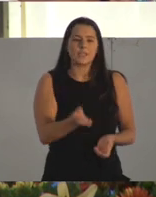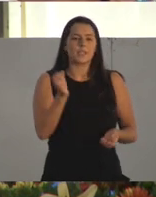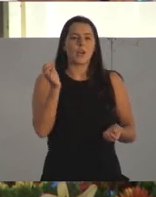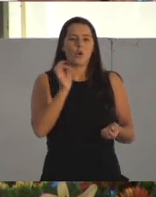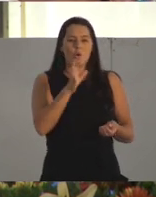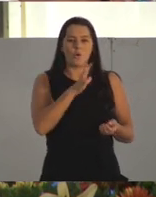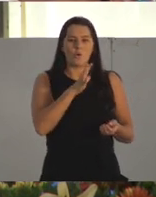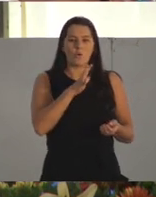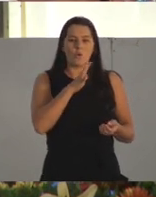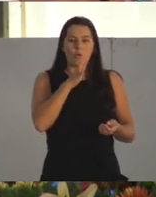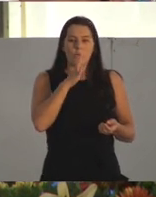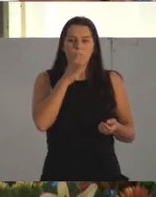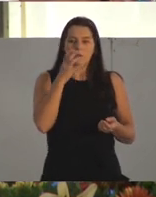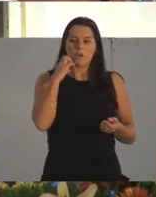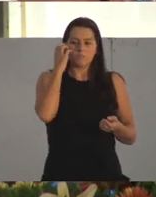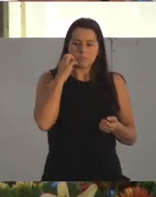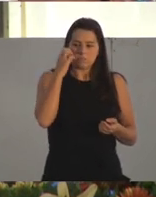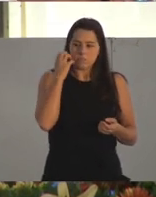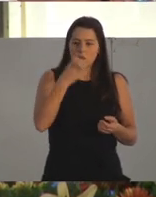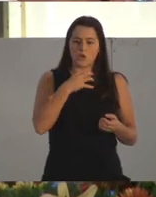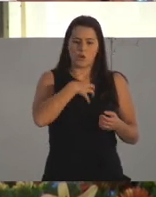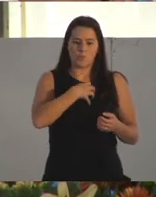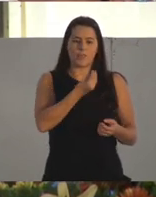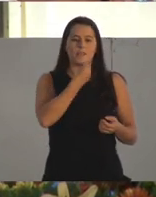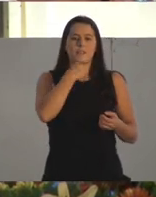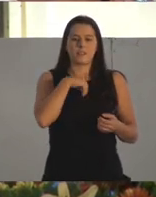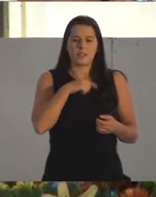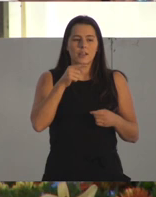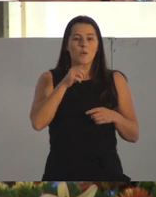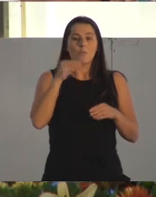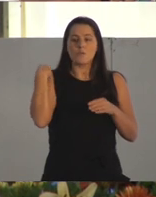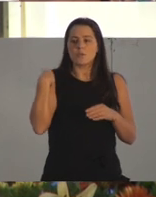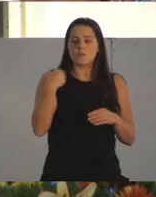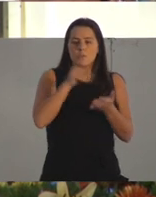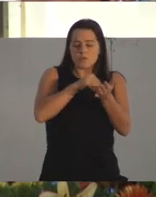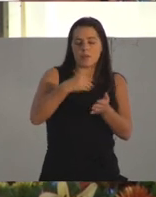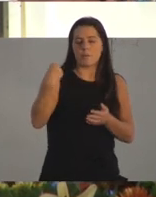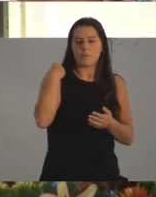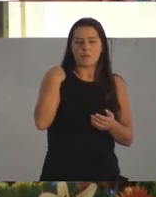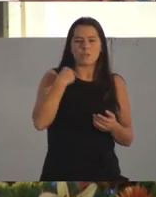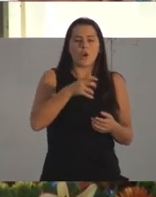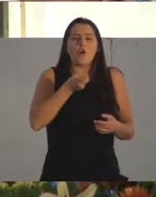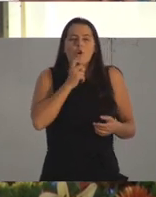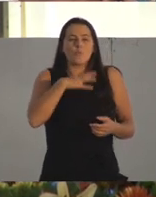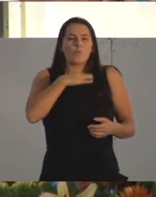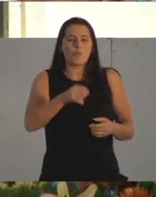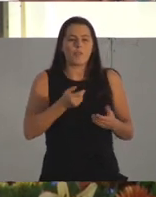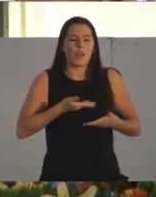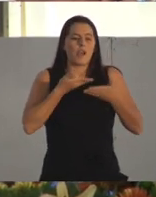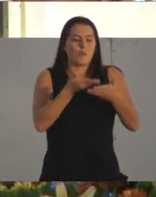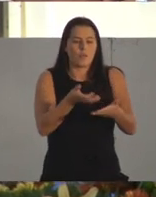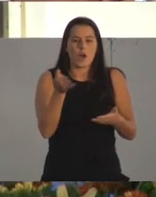el alimento. ¿Estará bien nutrido? Y sobre todo nos preguntáis, ¿cómo podemos ayudarles? ¿Cómo podemos hacer que esto mejore?